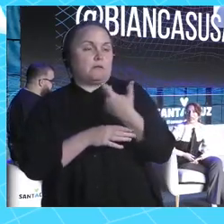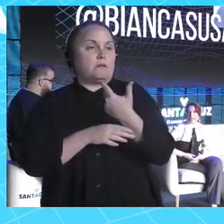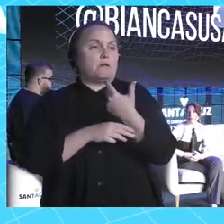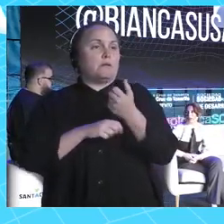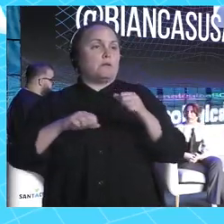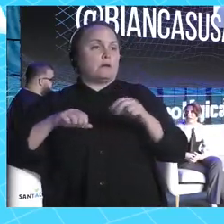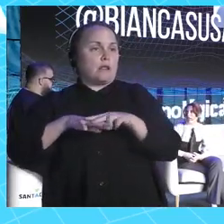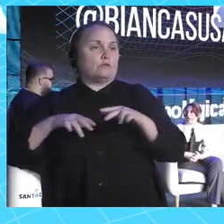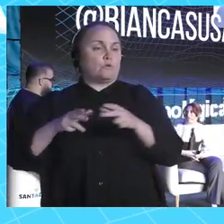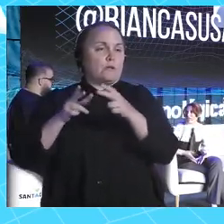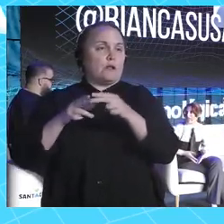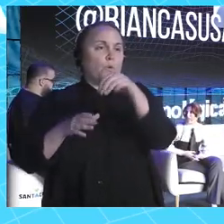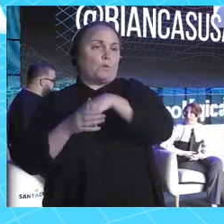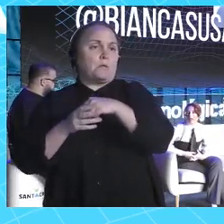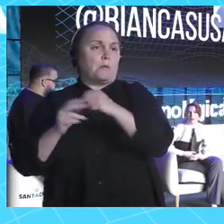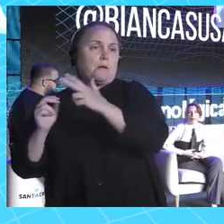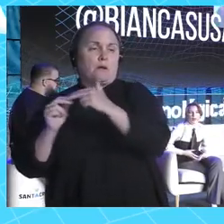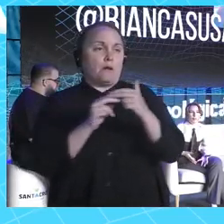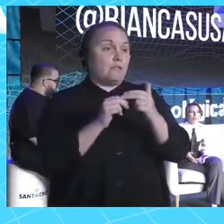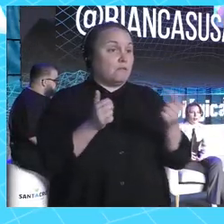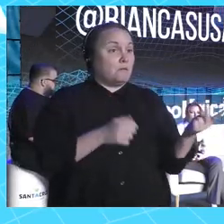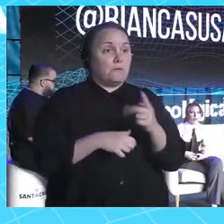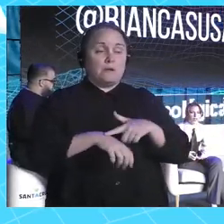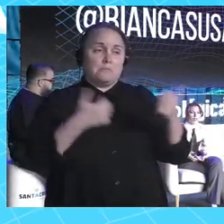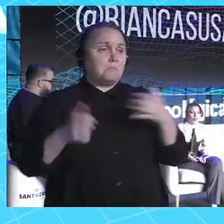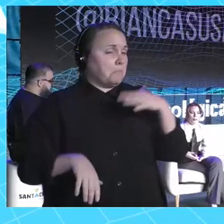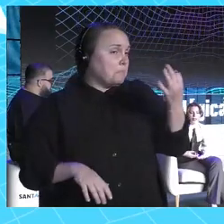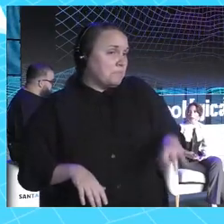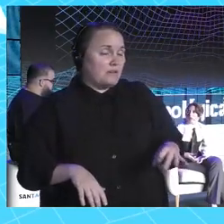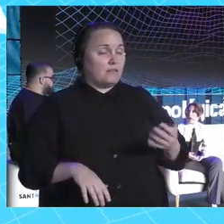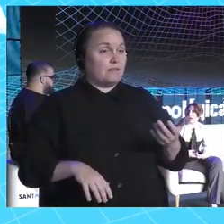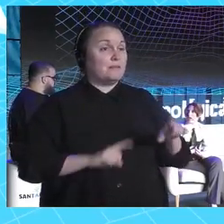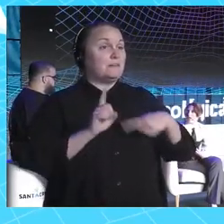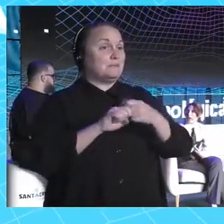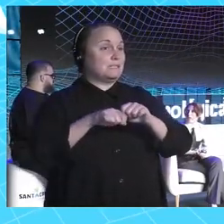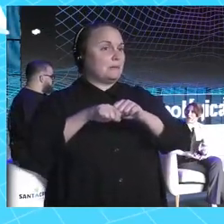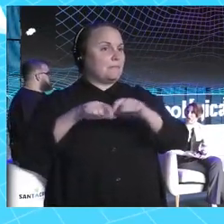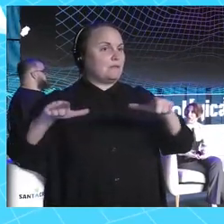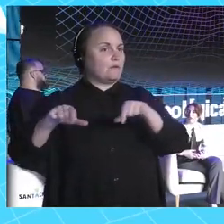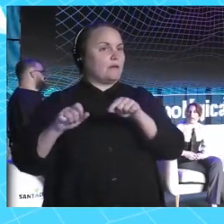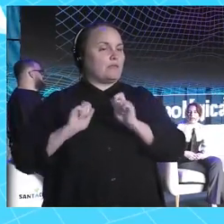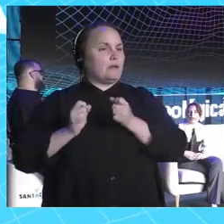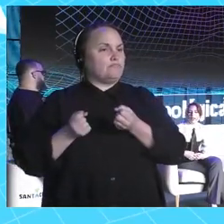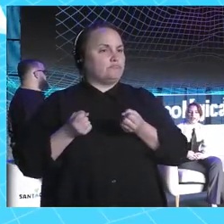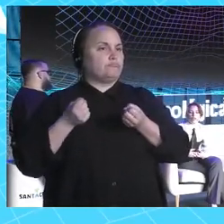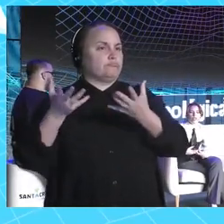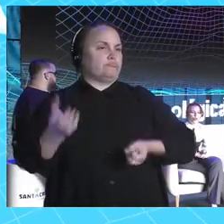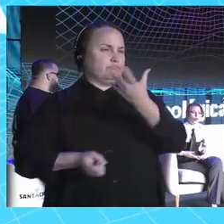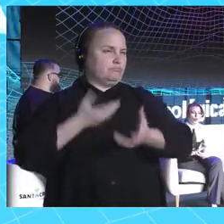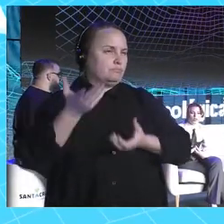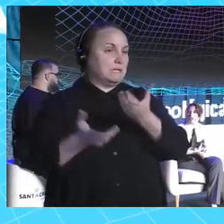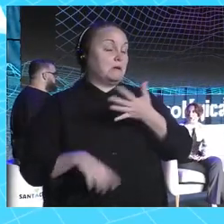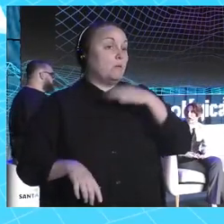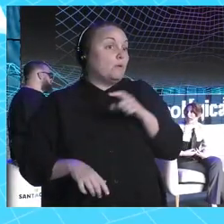relativamente factible además para mí es una plataforma de expresión donde